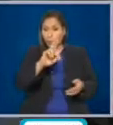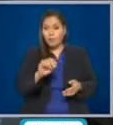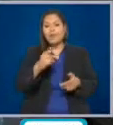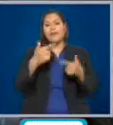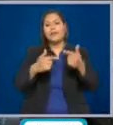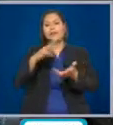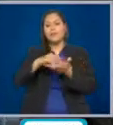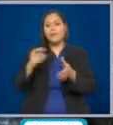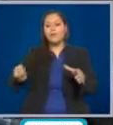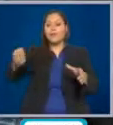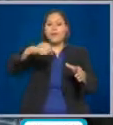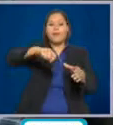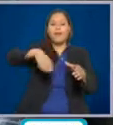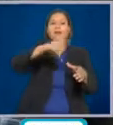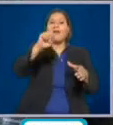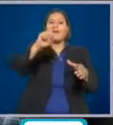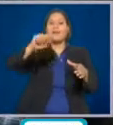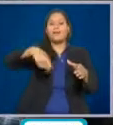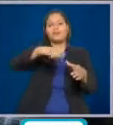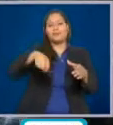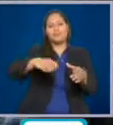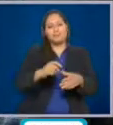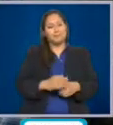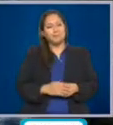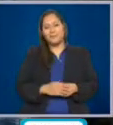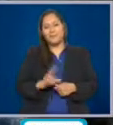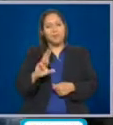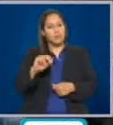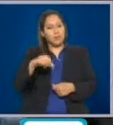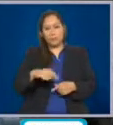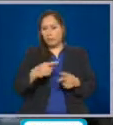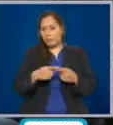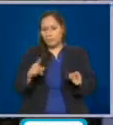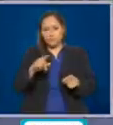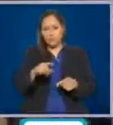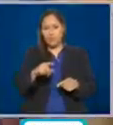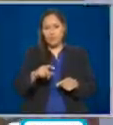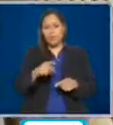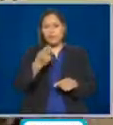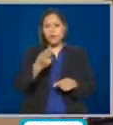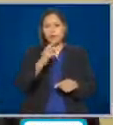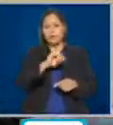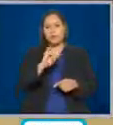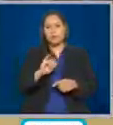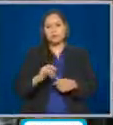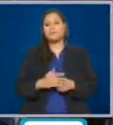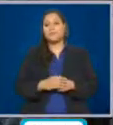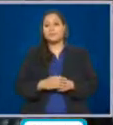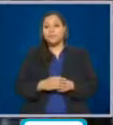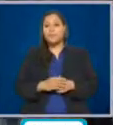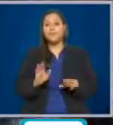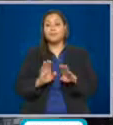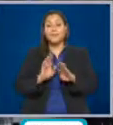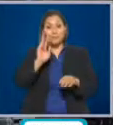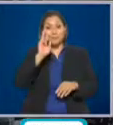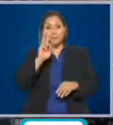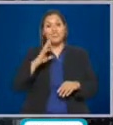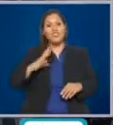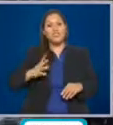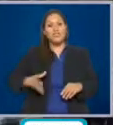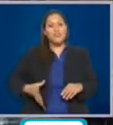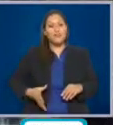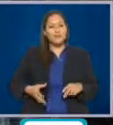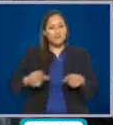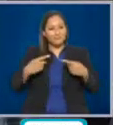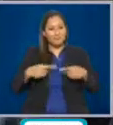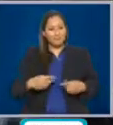le echan agüita para que salga la leche. No, gracias a Dios que no llevamos esa línea. Como ve, el orgullo de